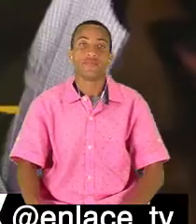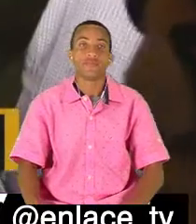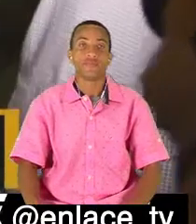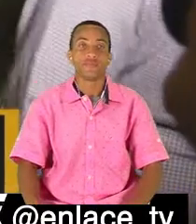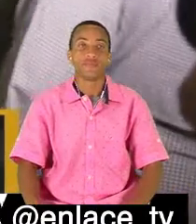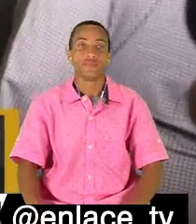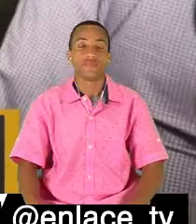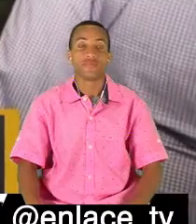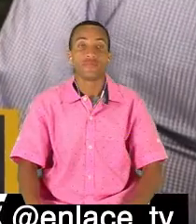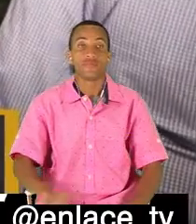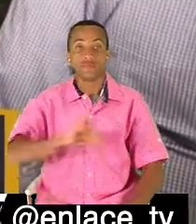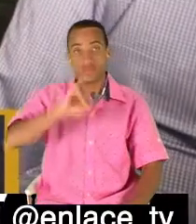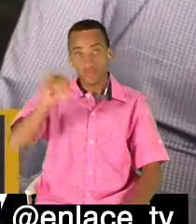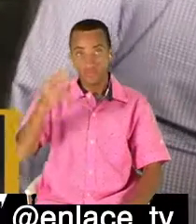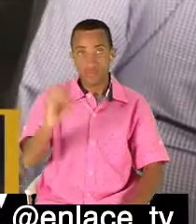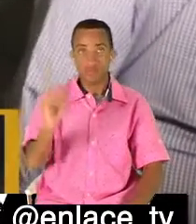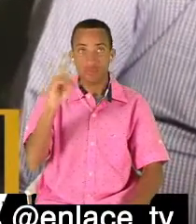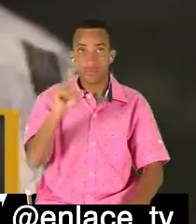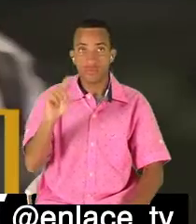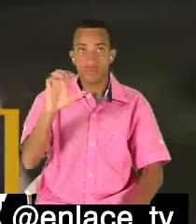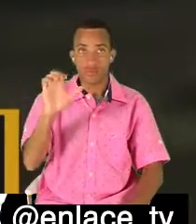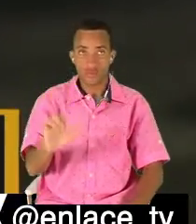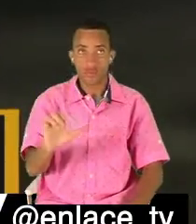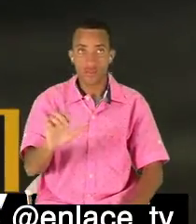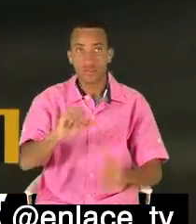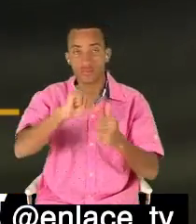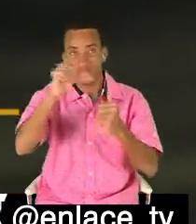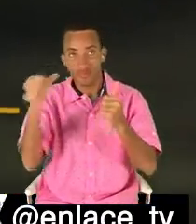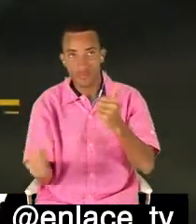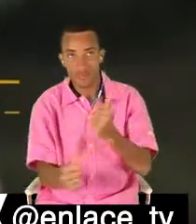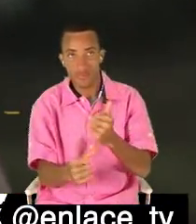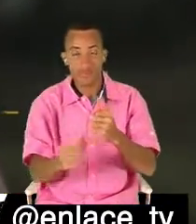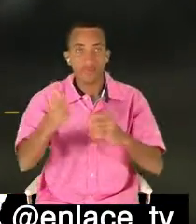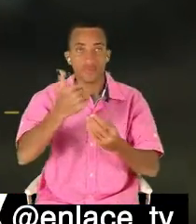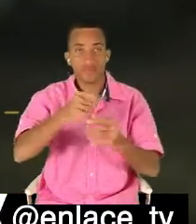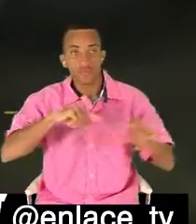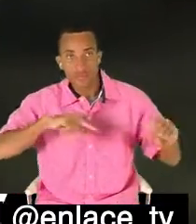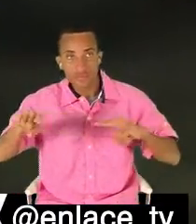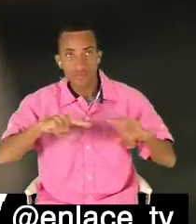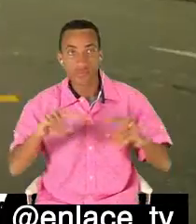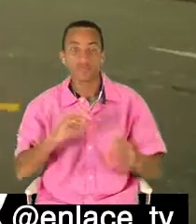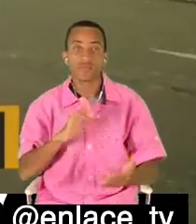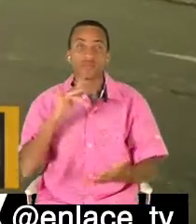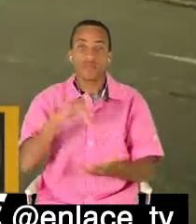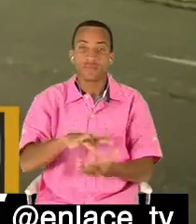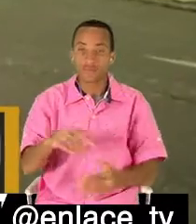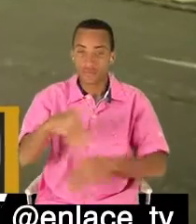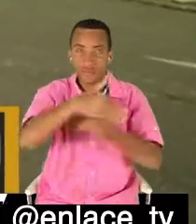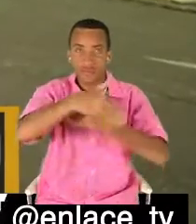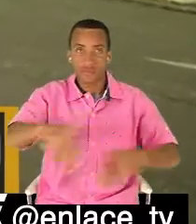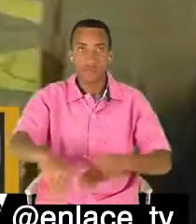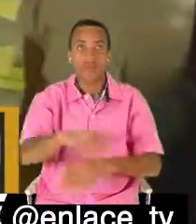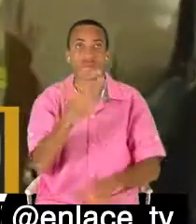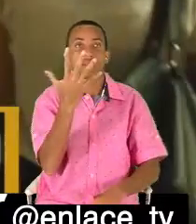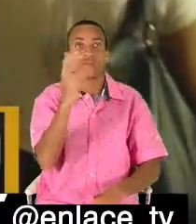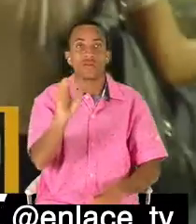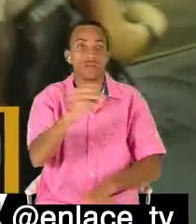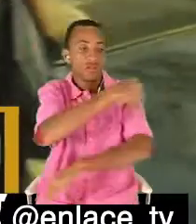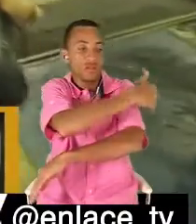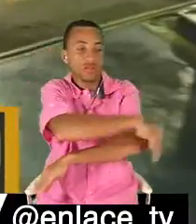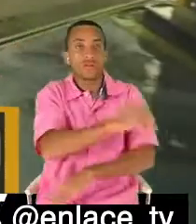José Alberto Clavijo, juez segundo administrativo oral del circuito de Barranca Bermeja, recorrió el sector de la 50 entre carreras 12 y